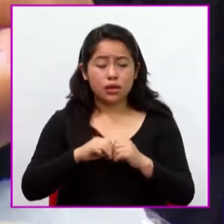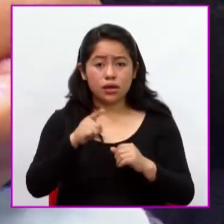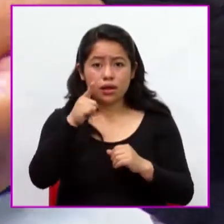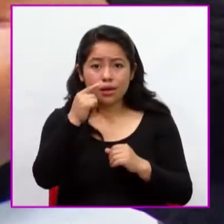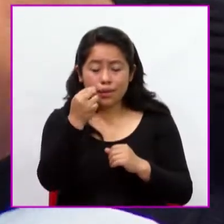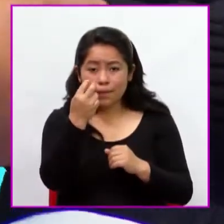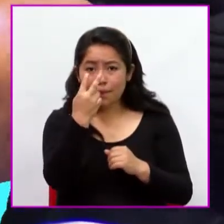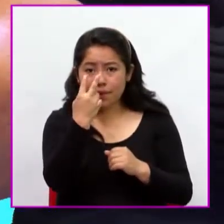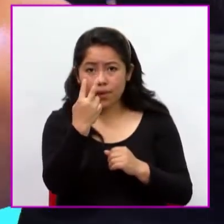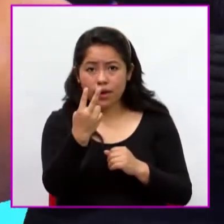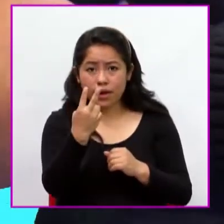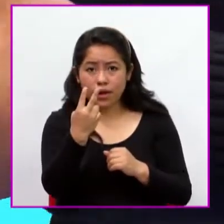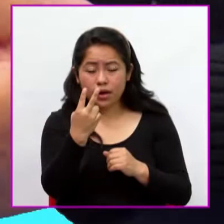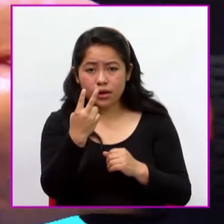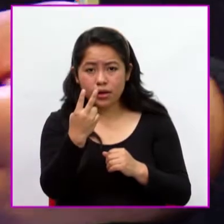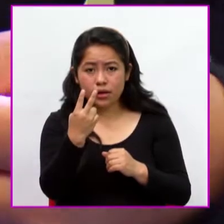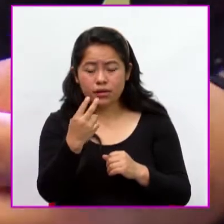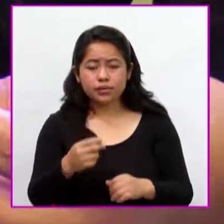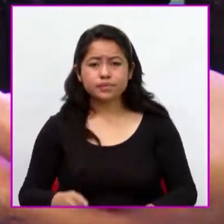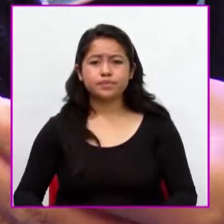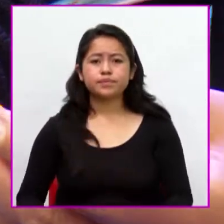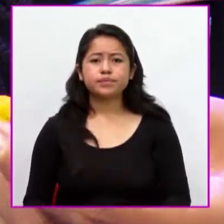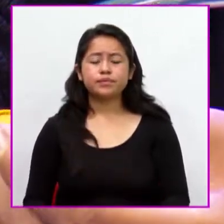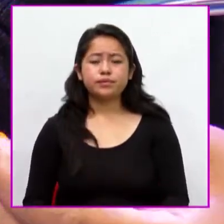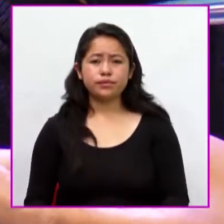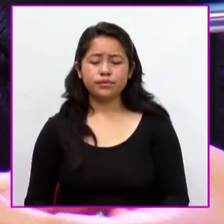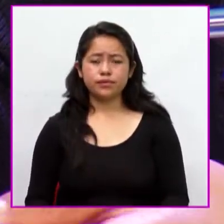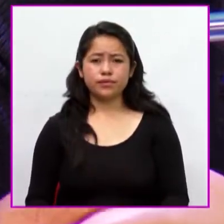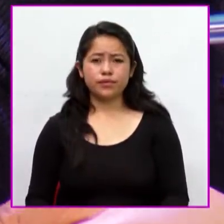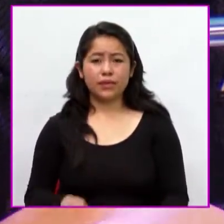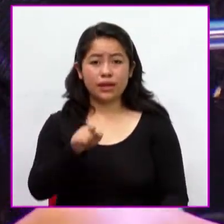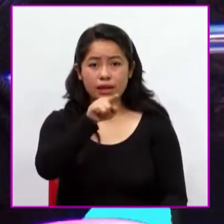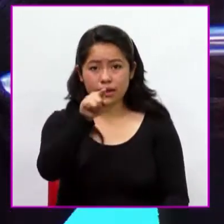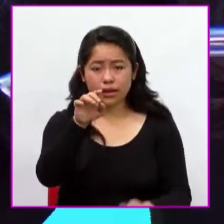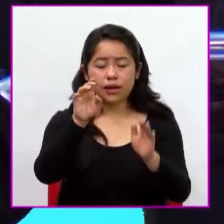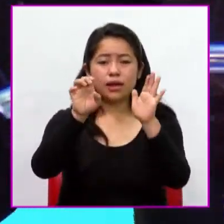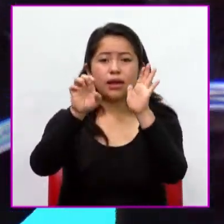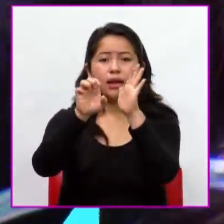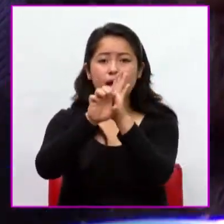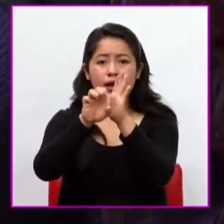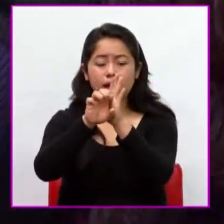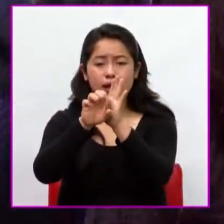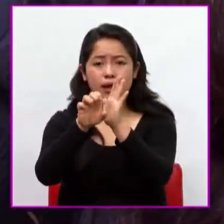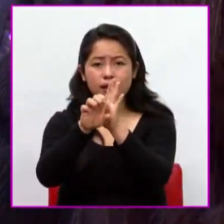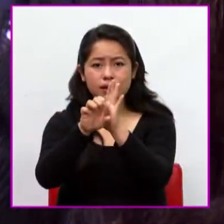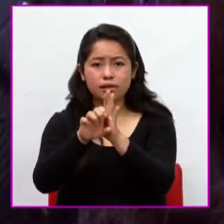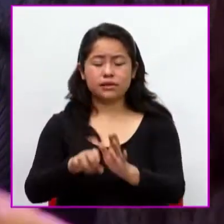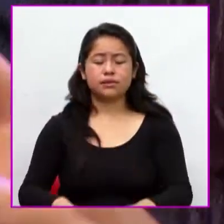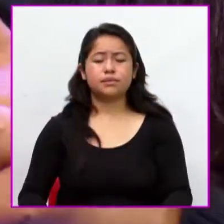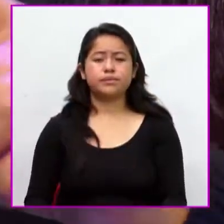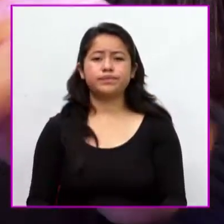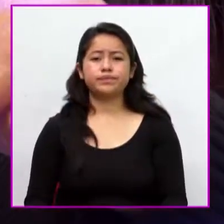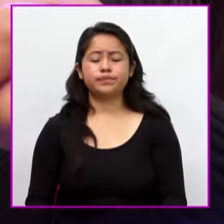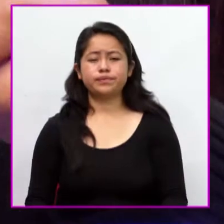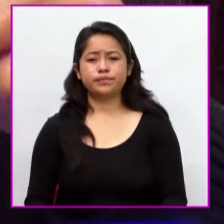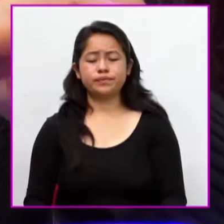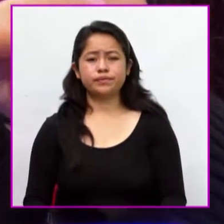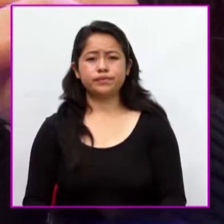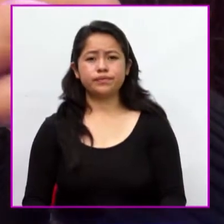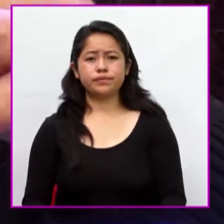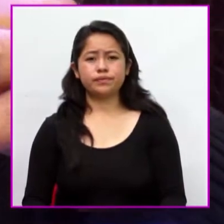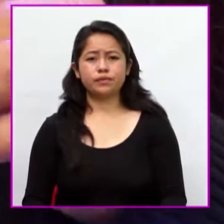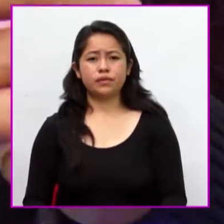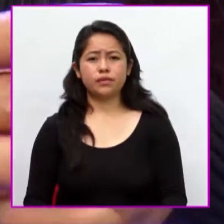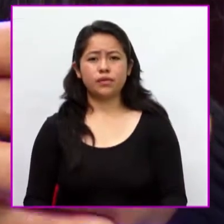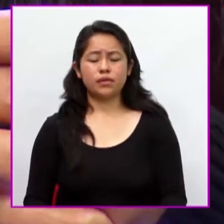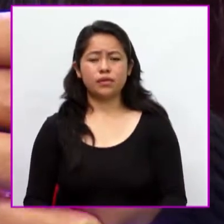par de cigarrillos y miren el depósito de la sustancia nociva. Este es un claro ejemplo. Solamente es un